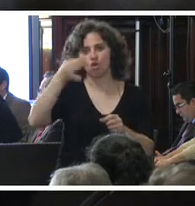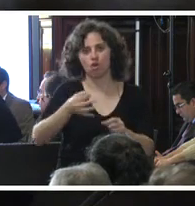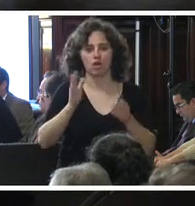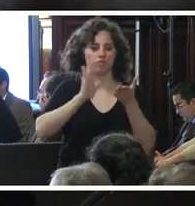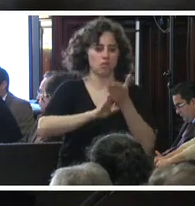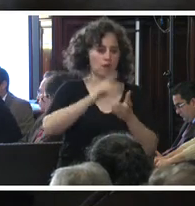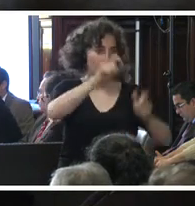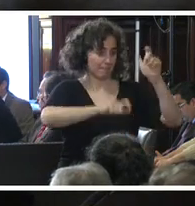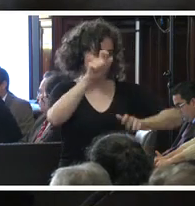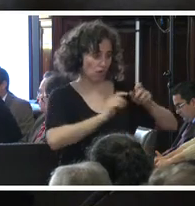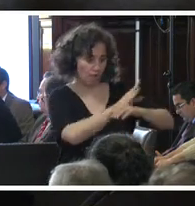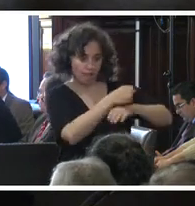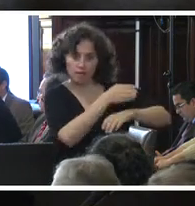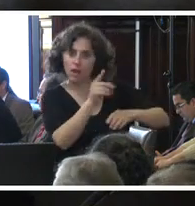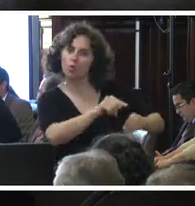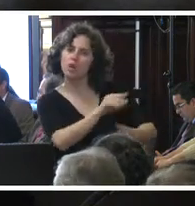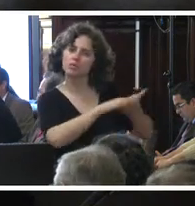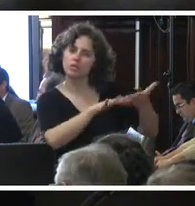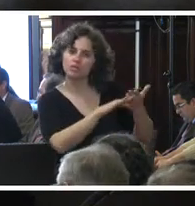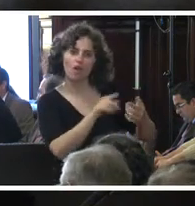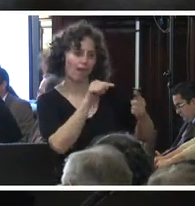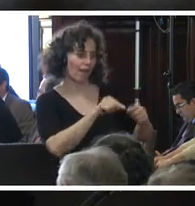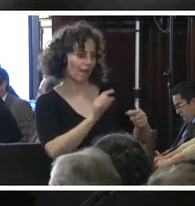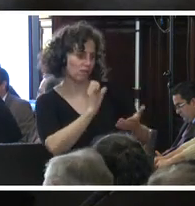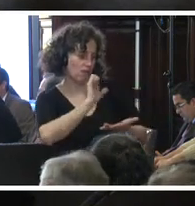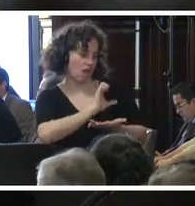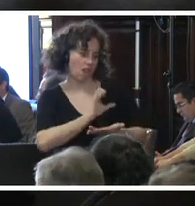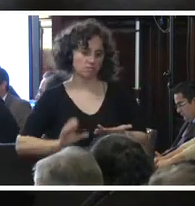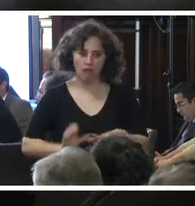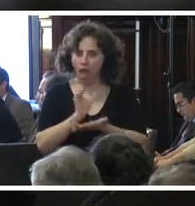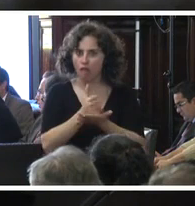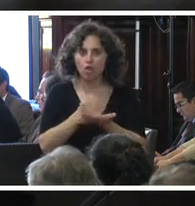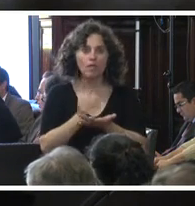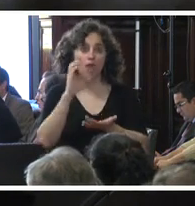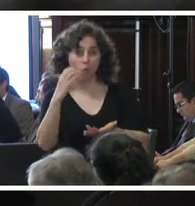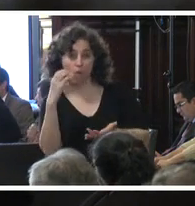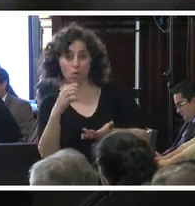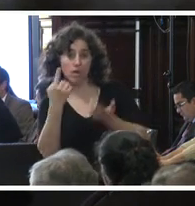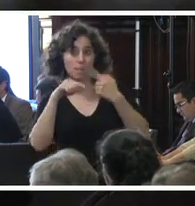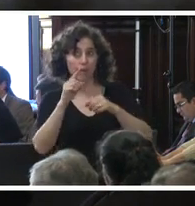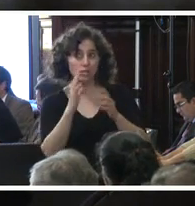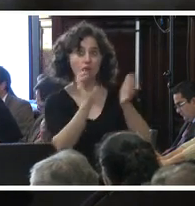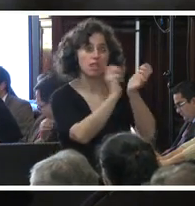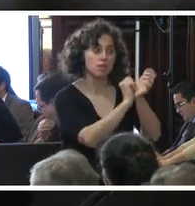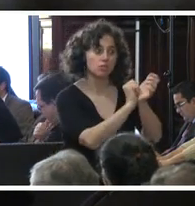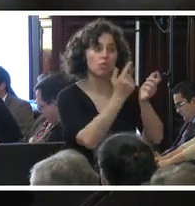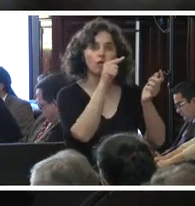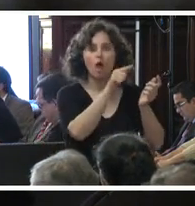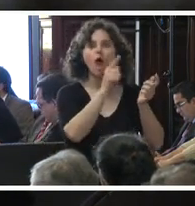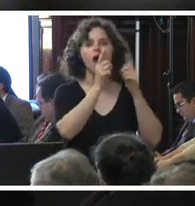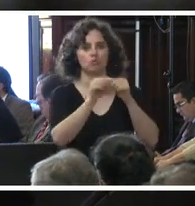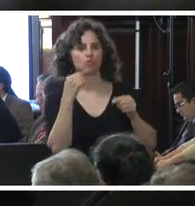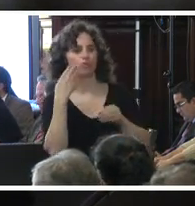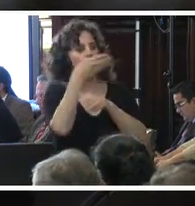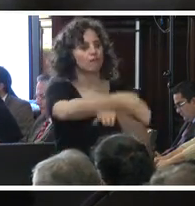en las personas que intervienen en un hecho que, aunque no están en el estado de Coahuila en algún momento, pero ha sido detenido,